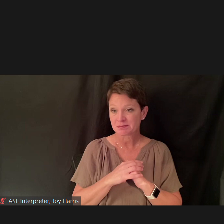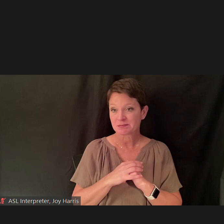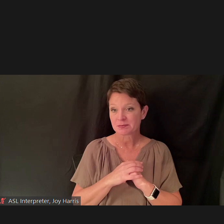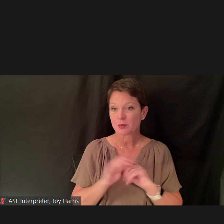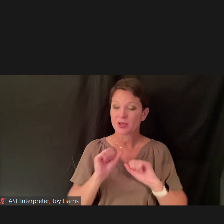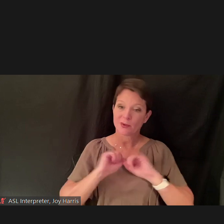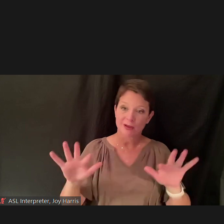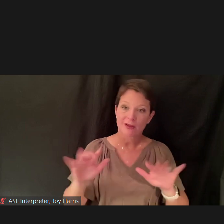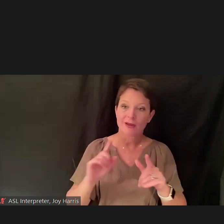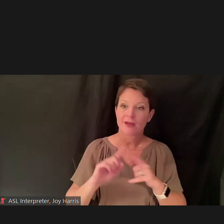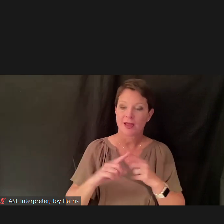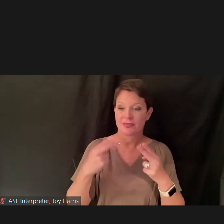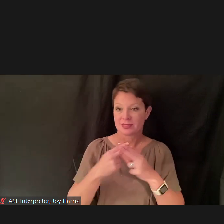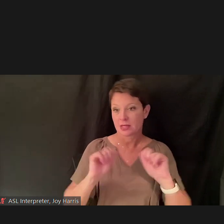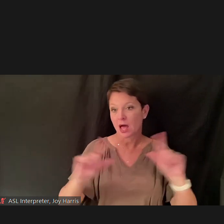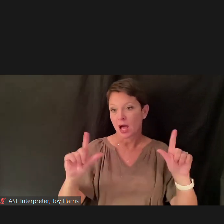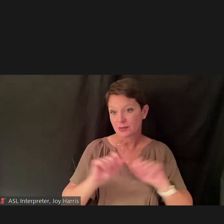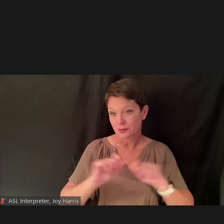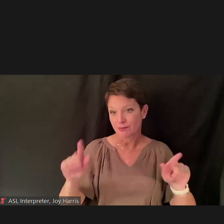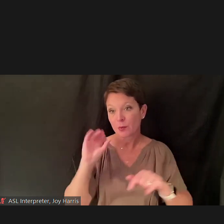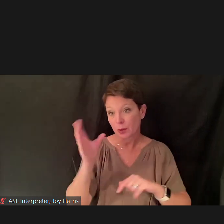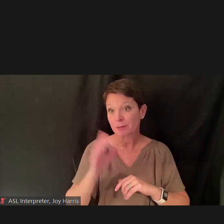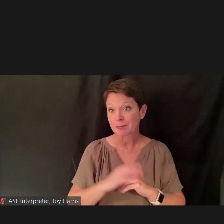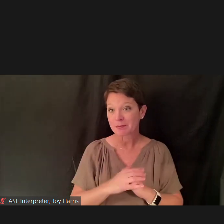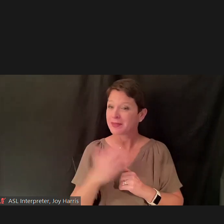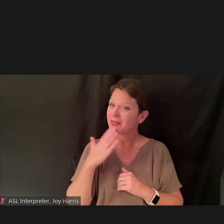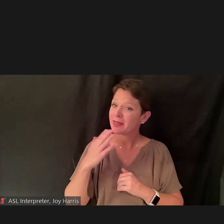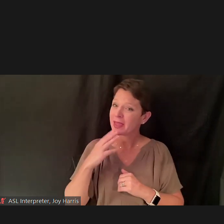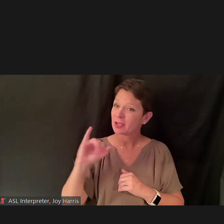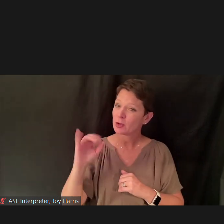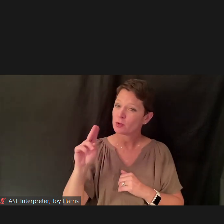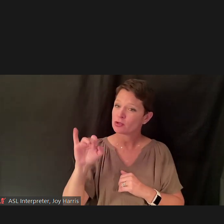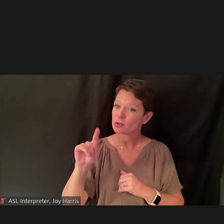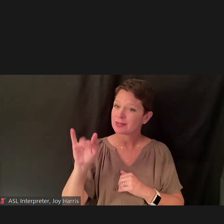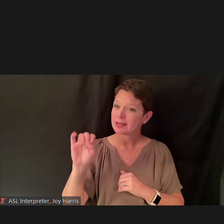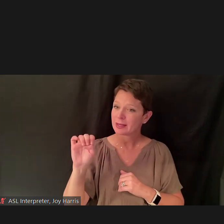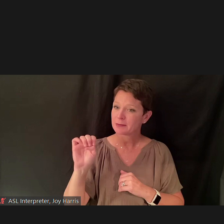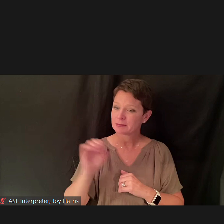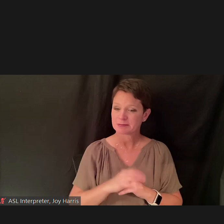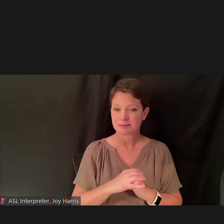Vamos a enviar un correo electrónico de seguimiento con